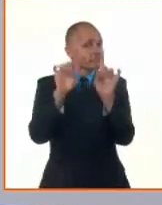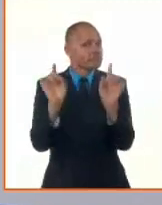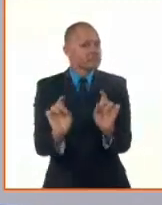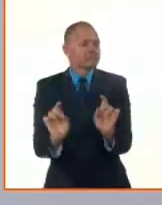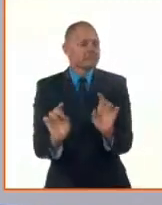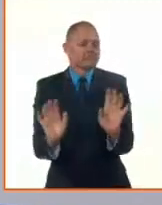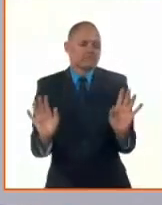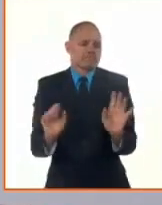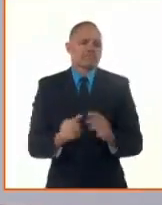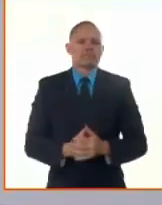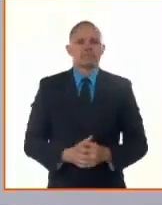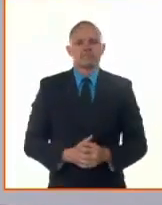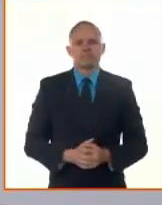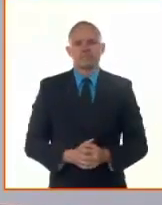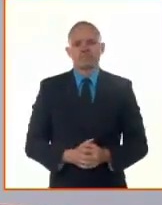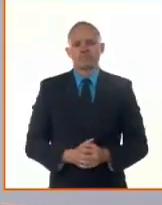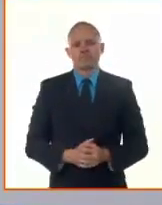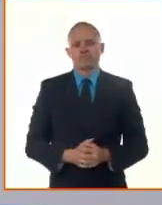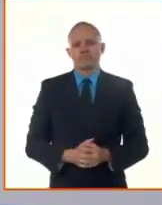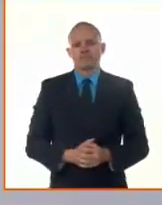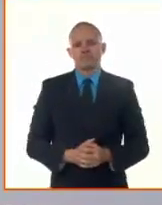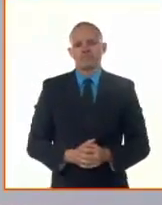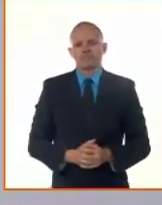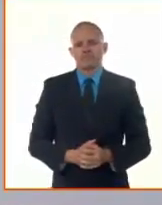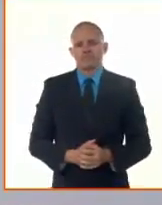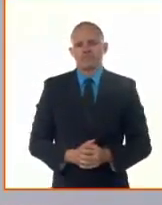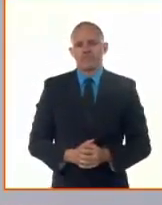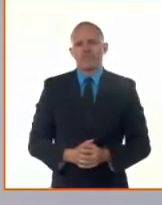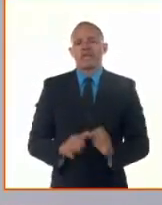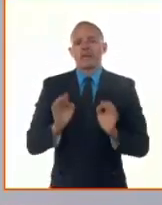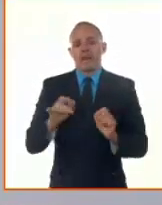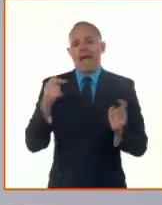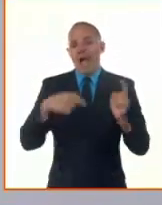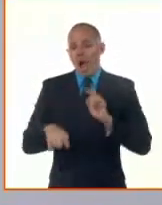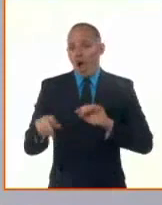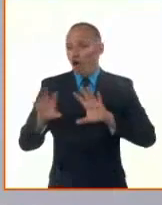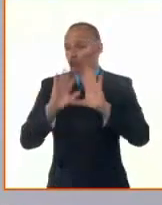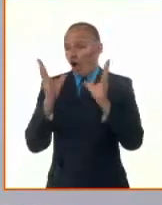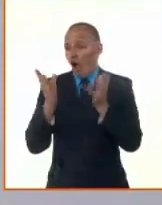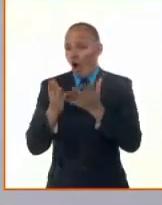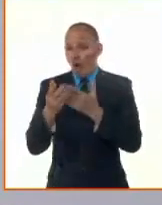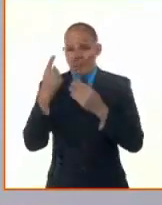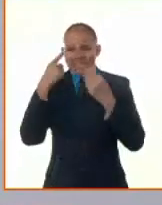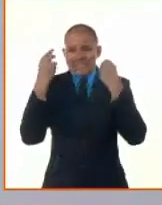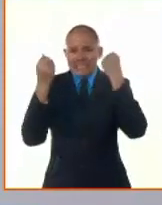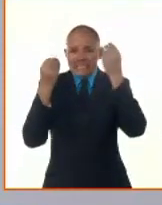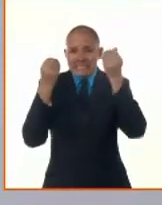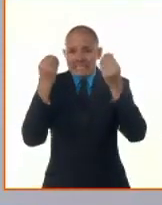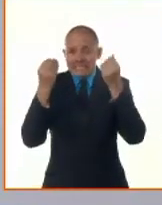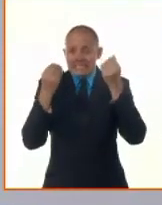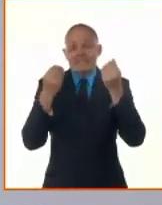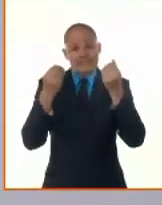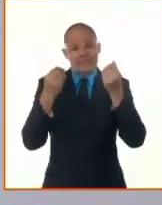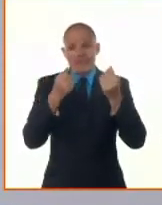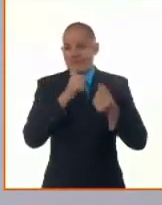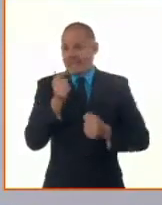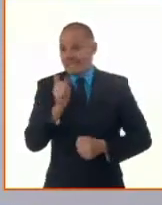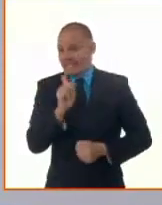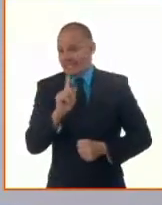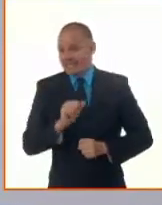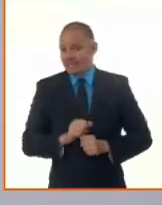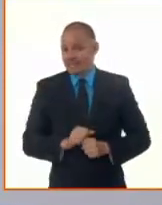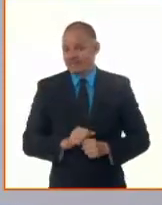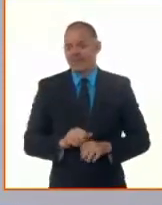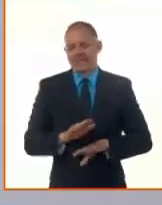prácticamente todos los medios del planeta le dedican atención a este tema aclarado esto que me lo preguntaba